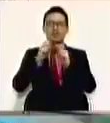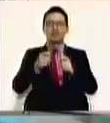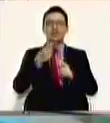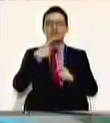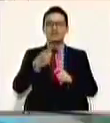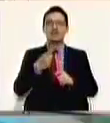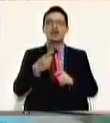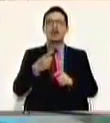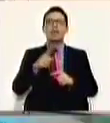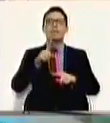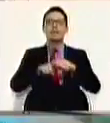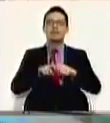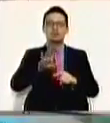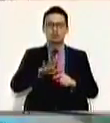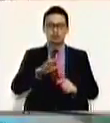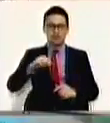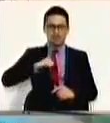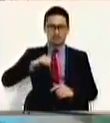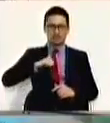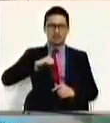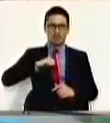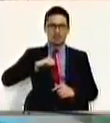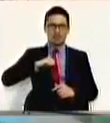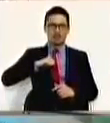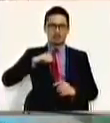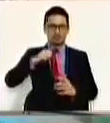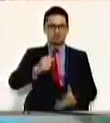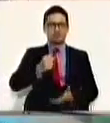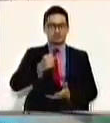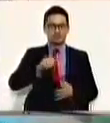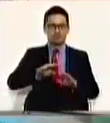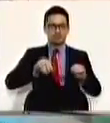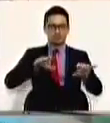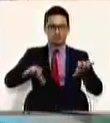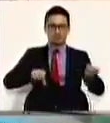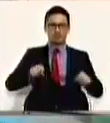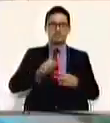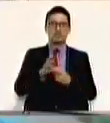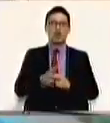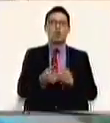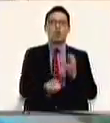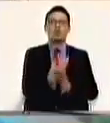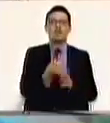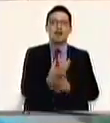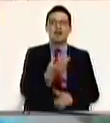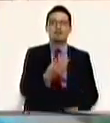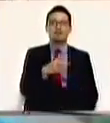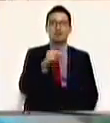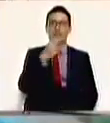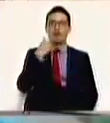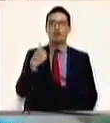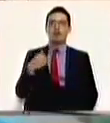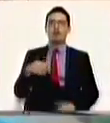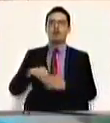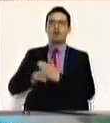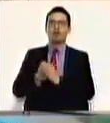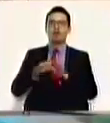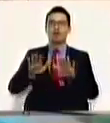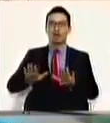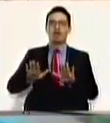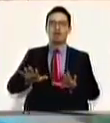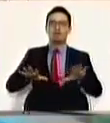de la tenencia de la tierra. ¿En qué consiste? Que al final resulta más rentable conservar la tierra que cultivarla. Y el ánimo productivo y la vocación